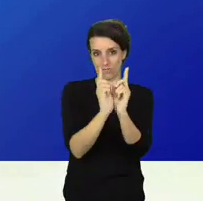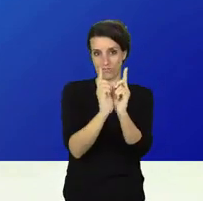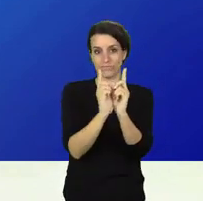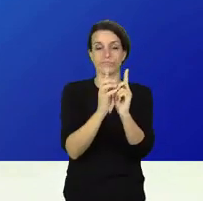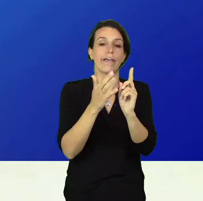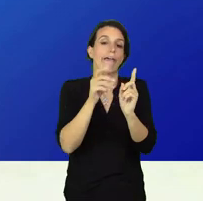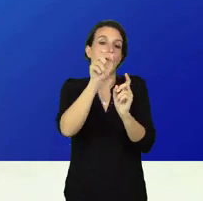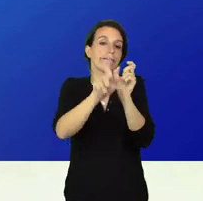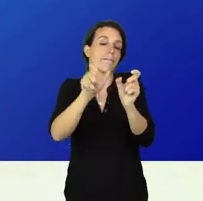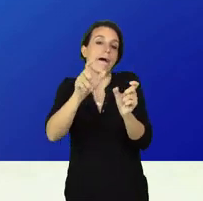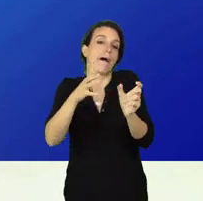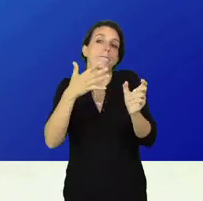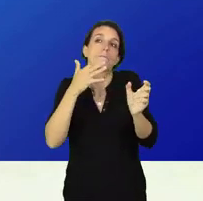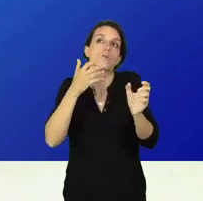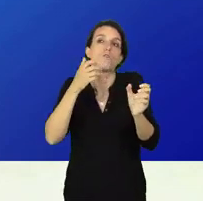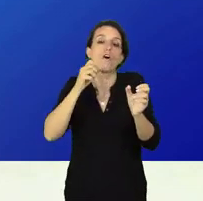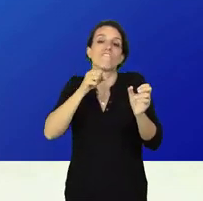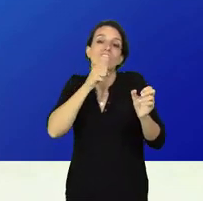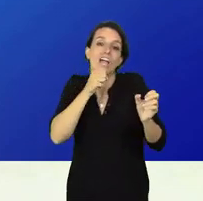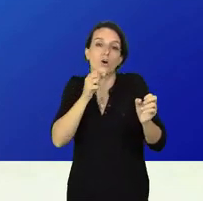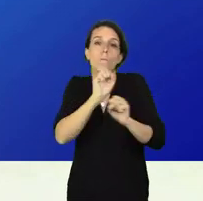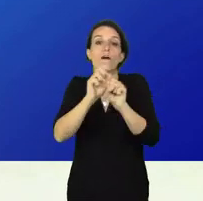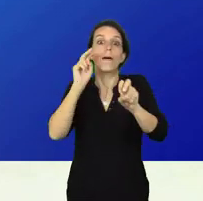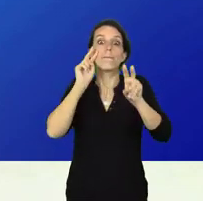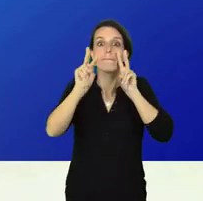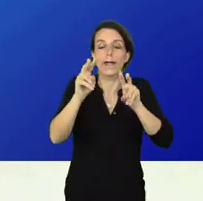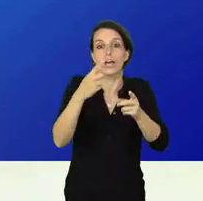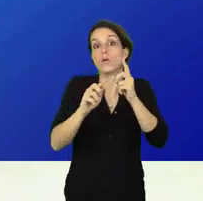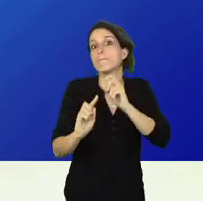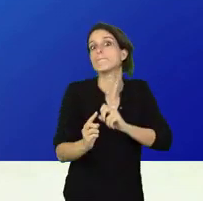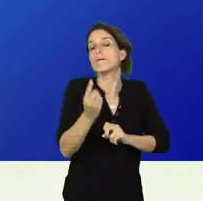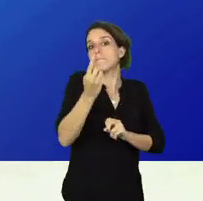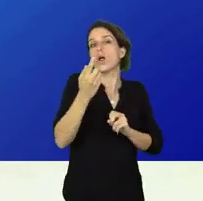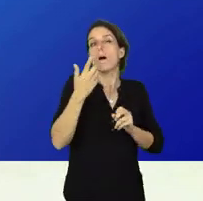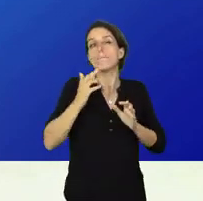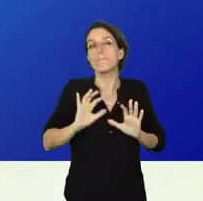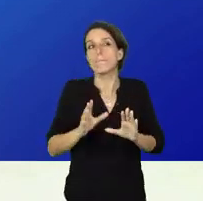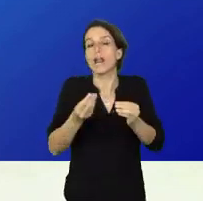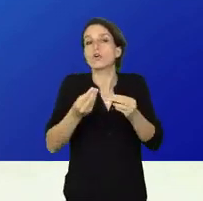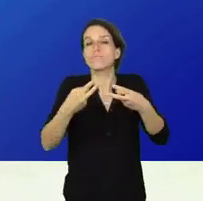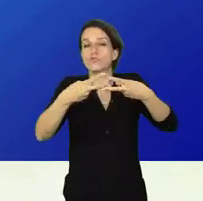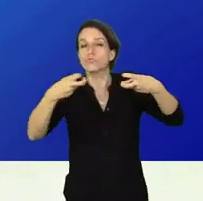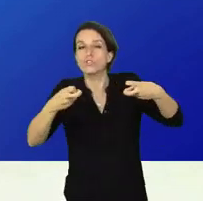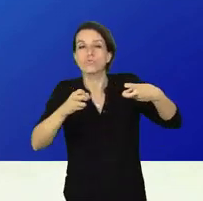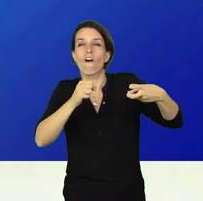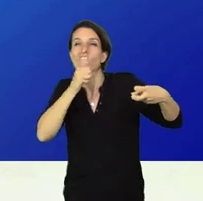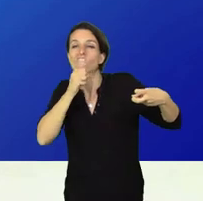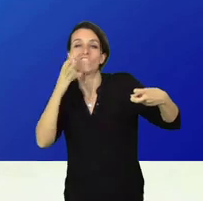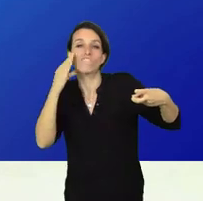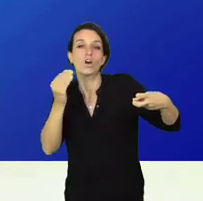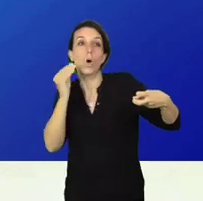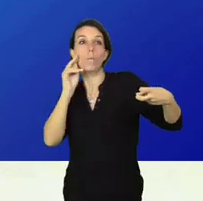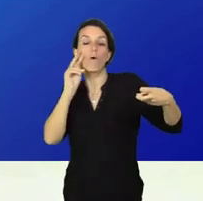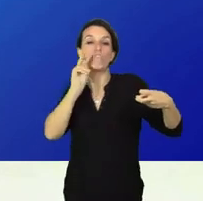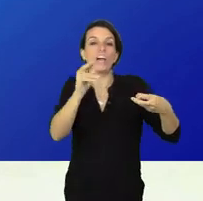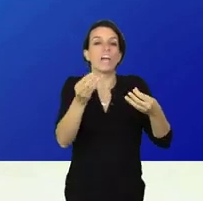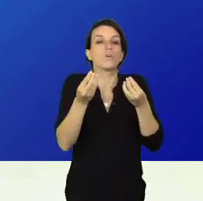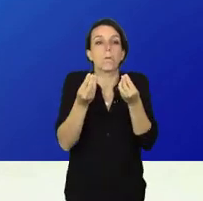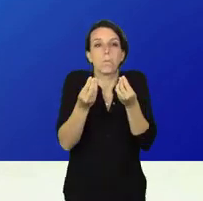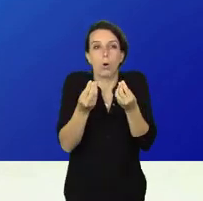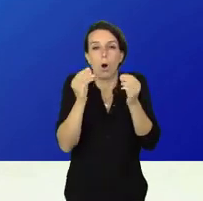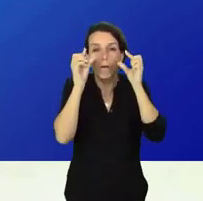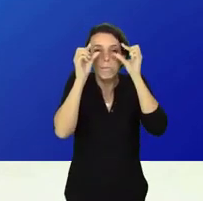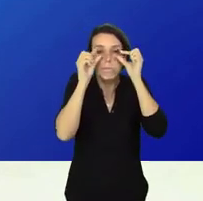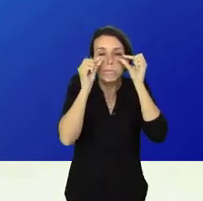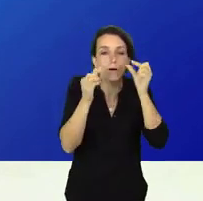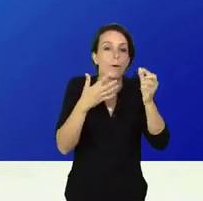una aproximación al uso del subtitulado para, en principio, otras poblaciones que también pueden tener necesidades de acceso, como pueden ser las personas